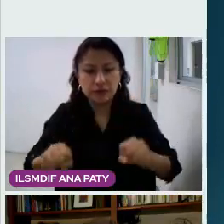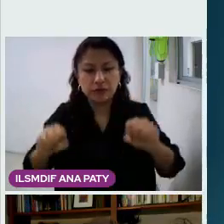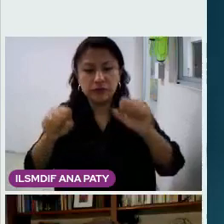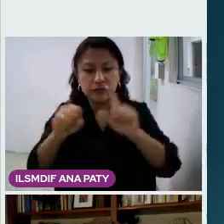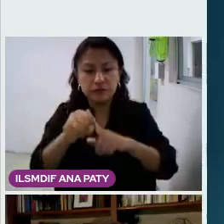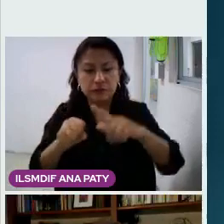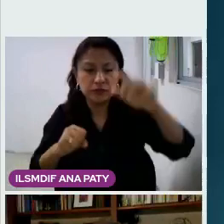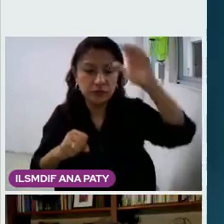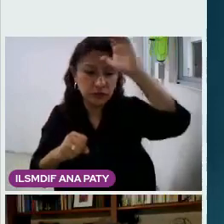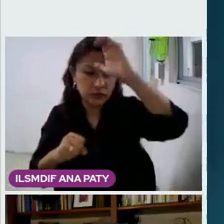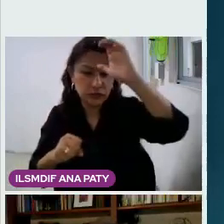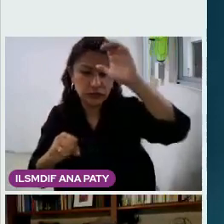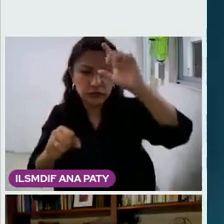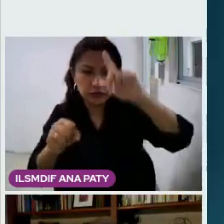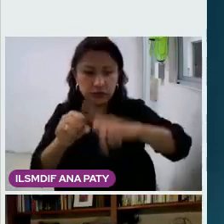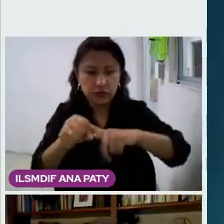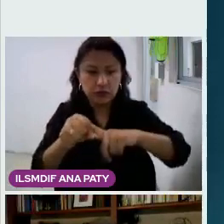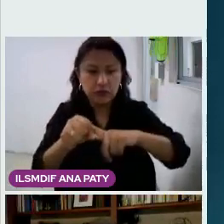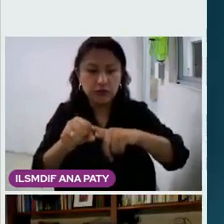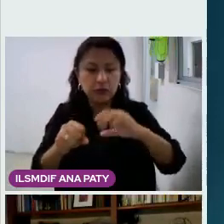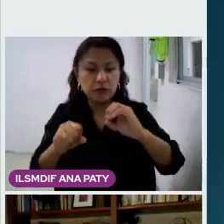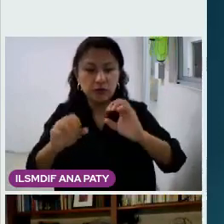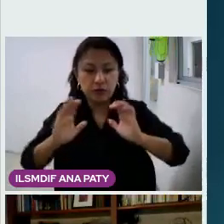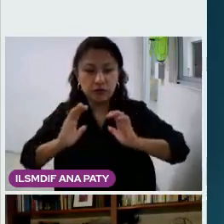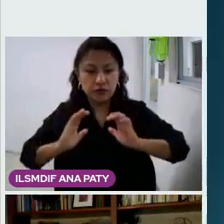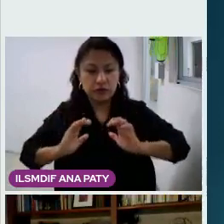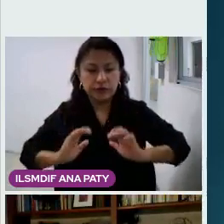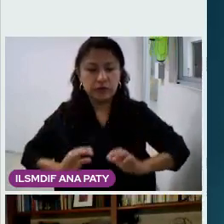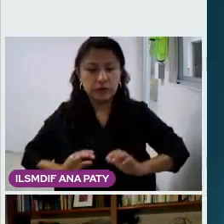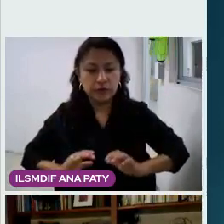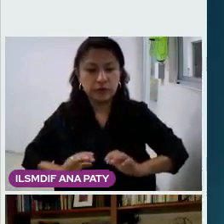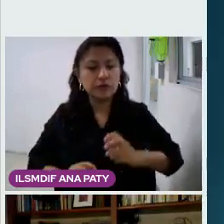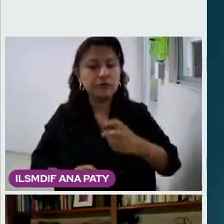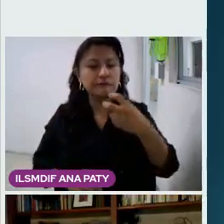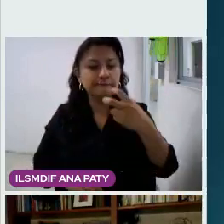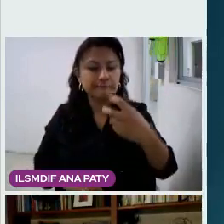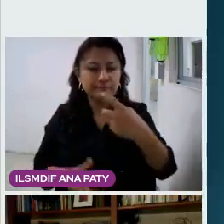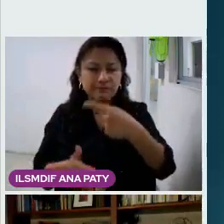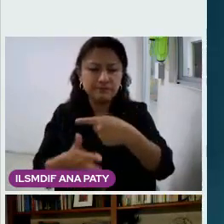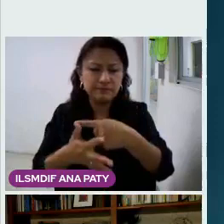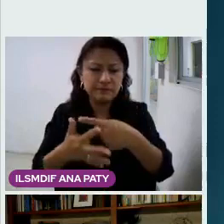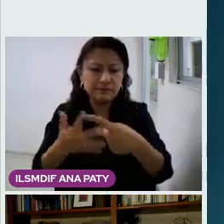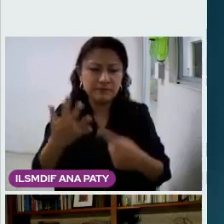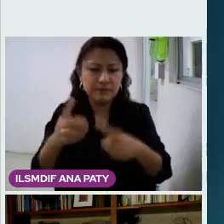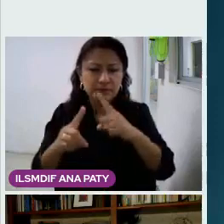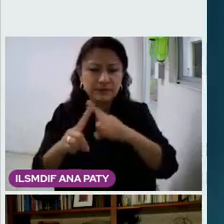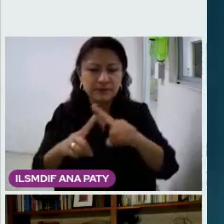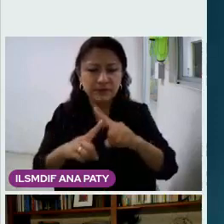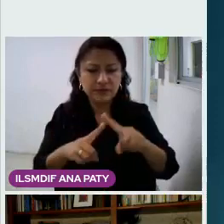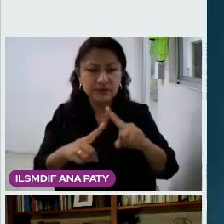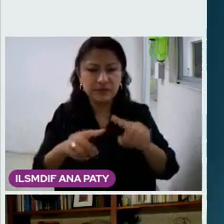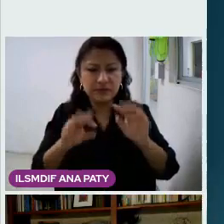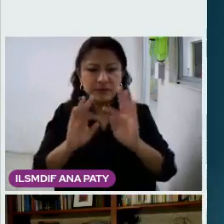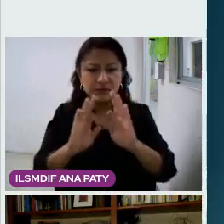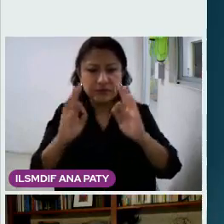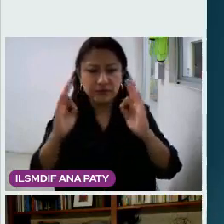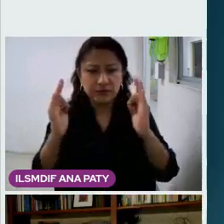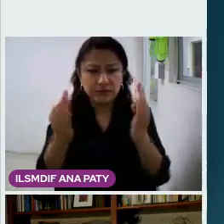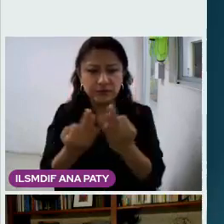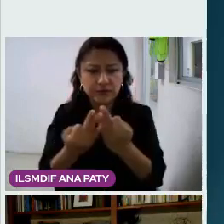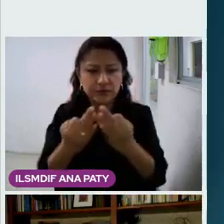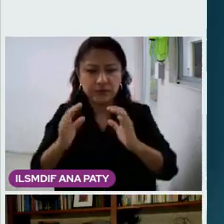creencias y emociones múltiples. Y además también habla del valor social. ¿Qué valor social le